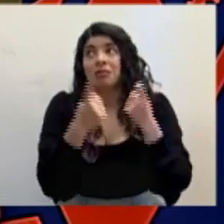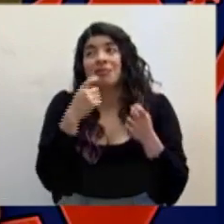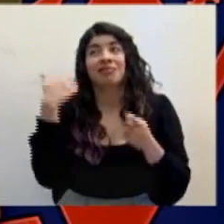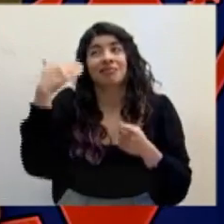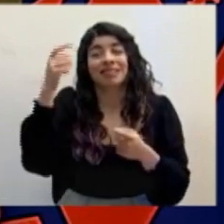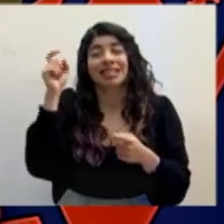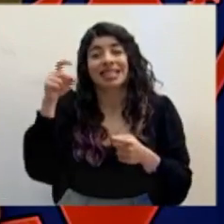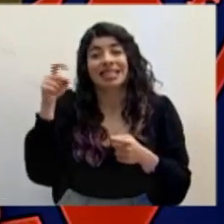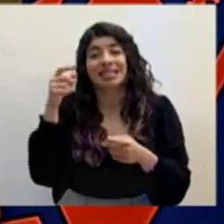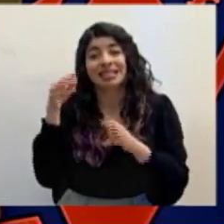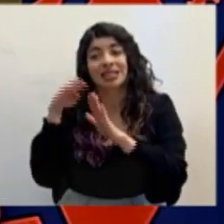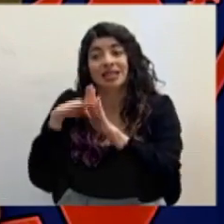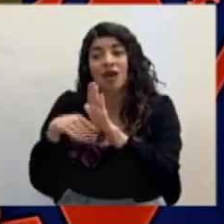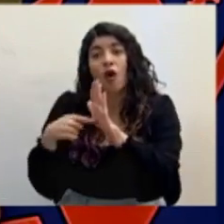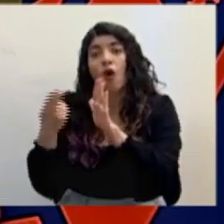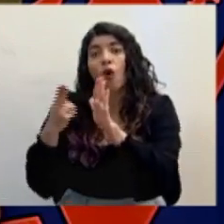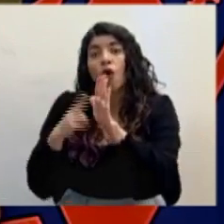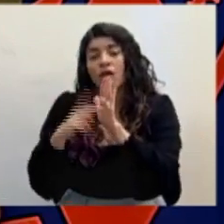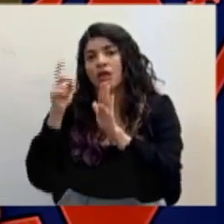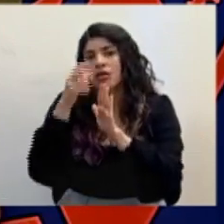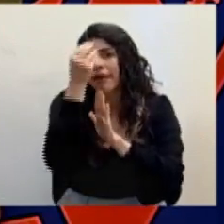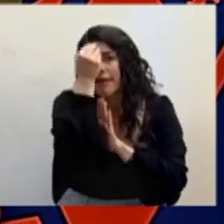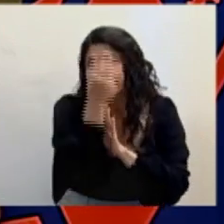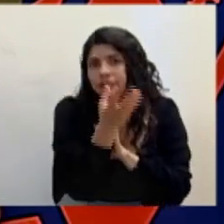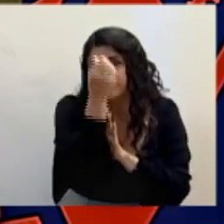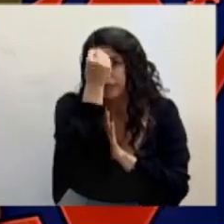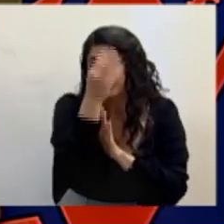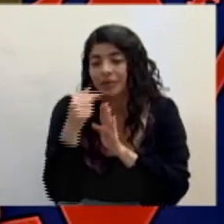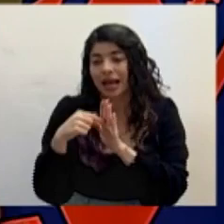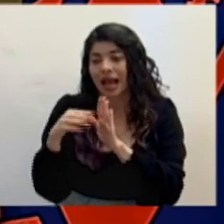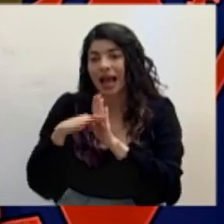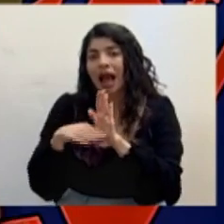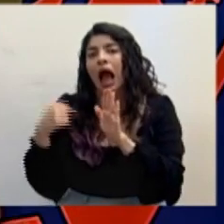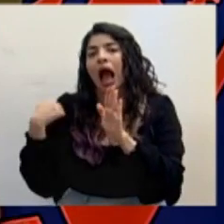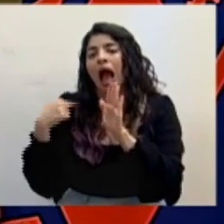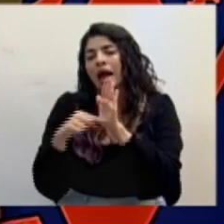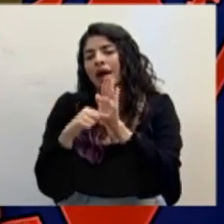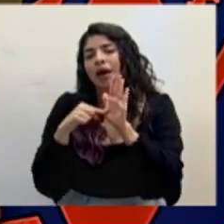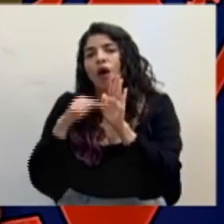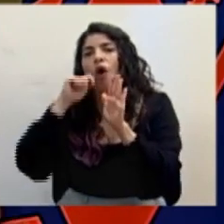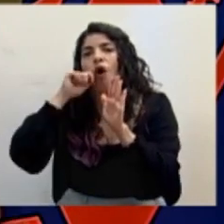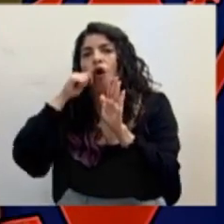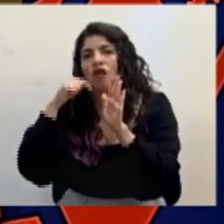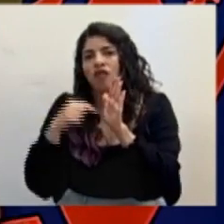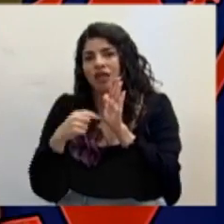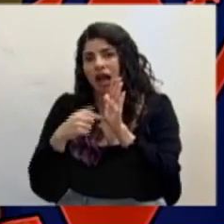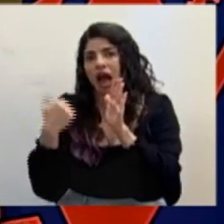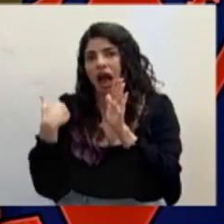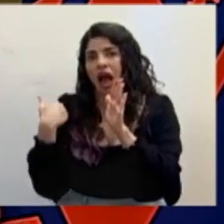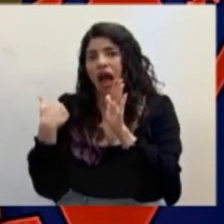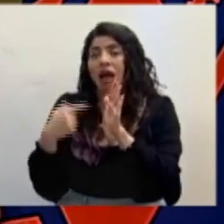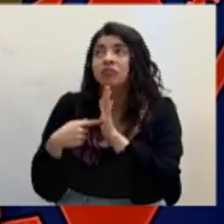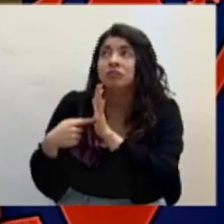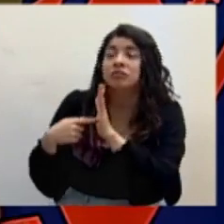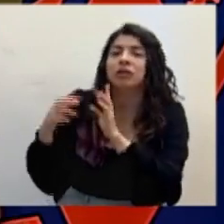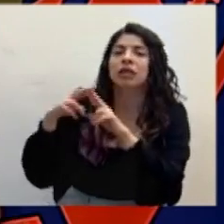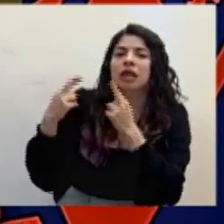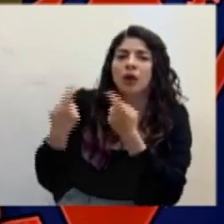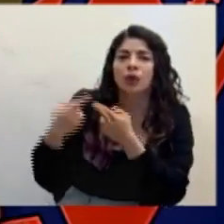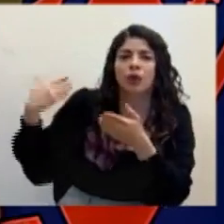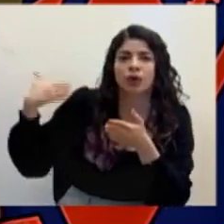tener que empezar a revelar información del contrato que está cubierta por la cláusula de confidencialidad. A partir de ahí se han sostenido